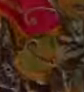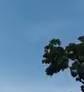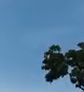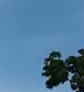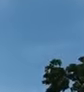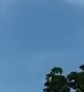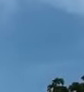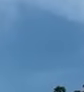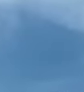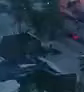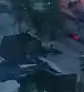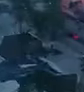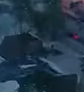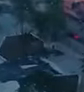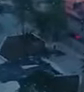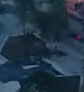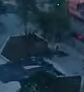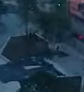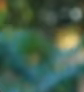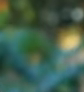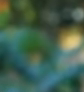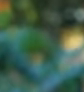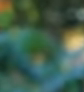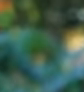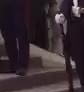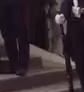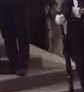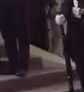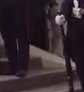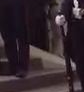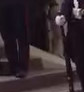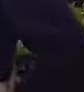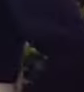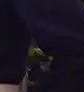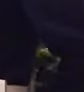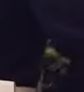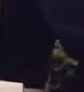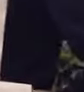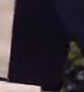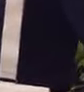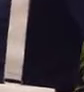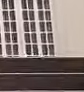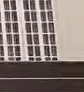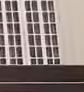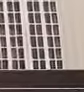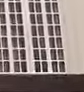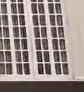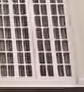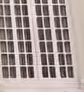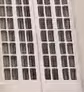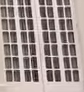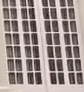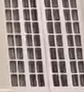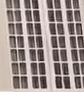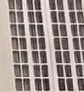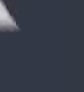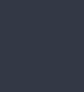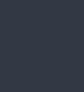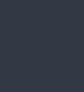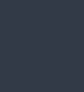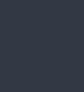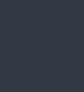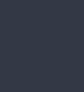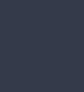radio y televisión a continuación se dirigirá al país su excelencia el presidente de la república